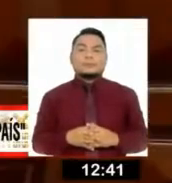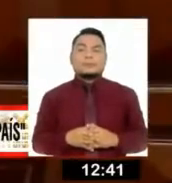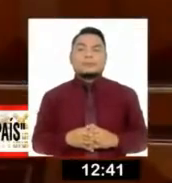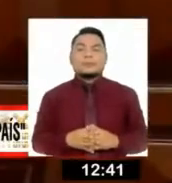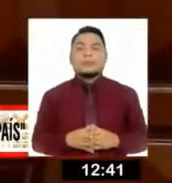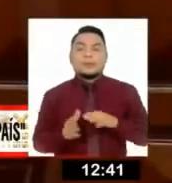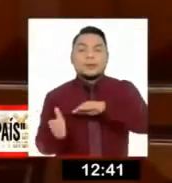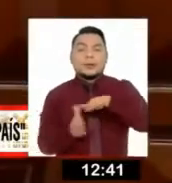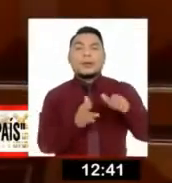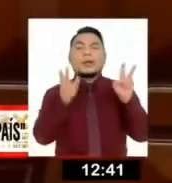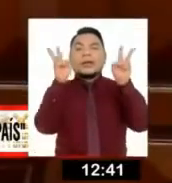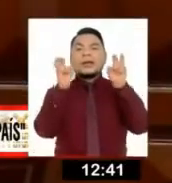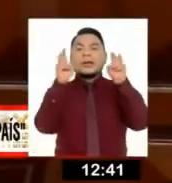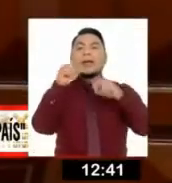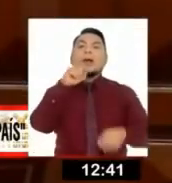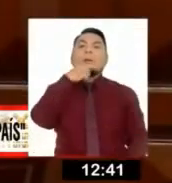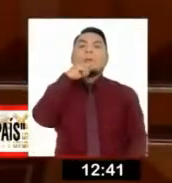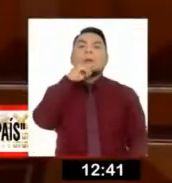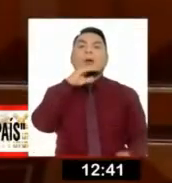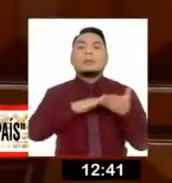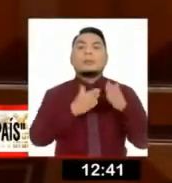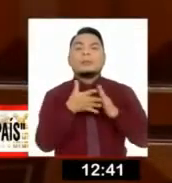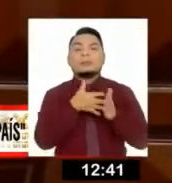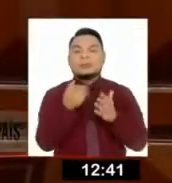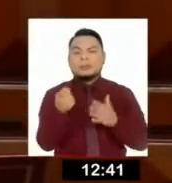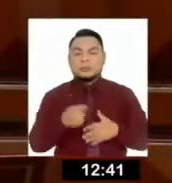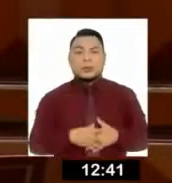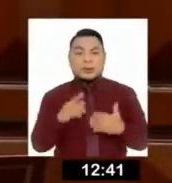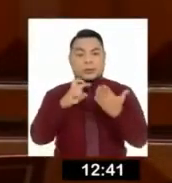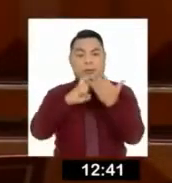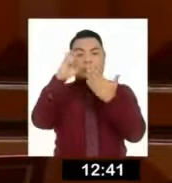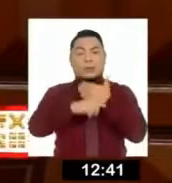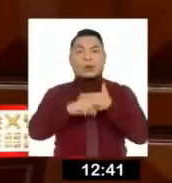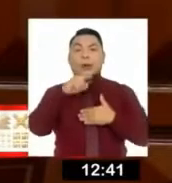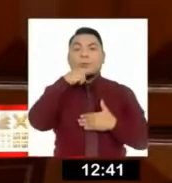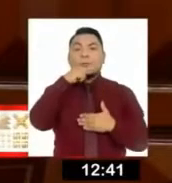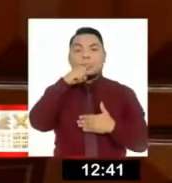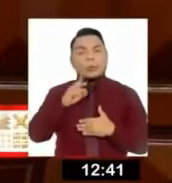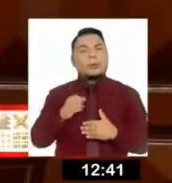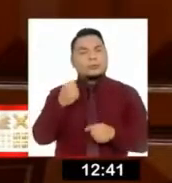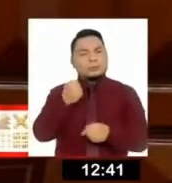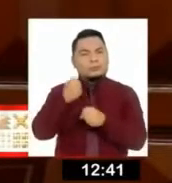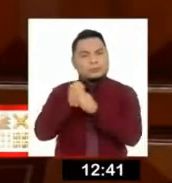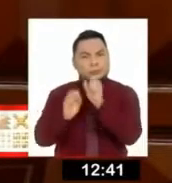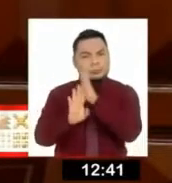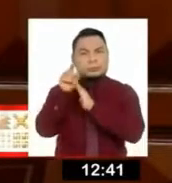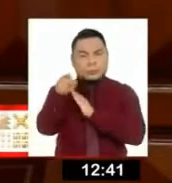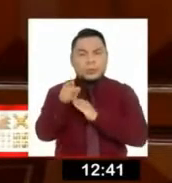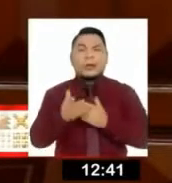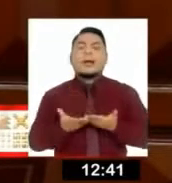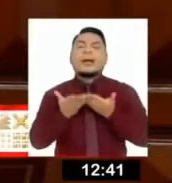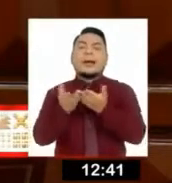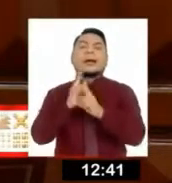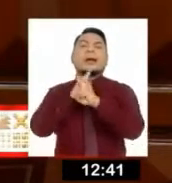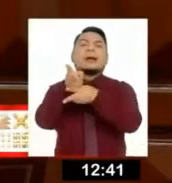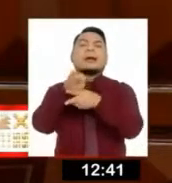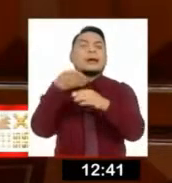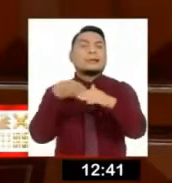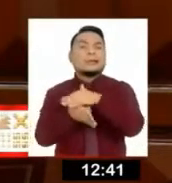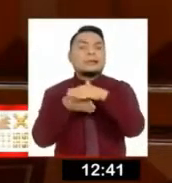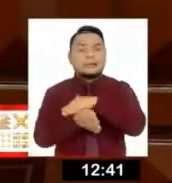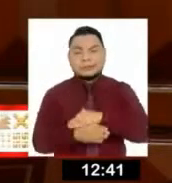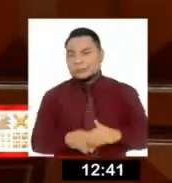Mujer y poblaciones vulnerables. Programa Nacional Mujer Emprendedora, que otorgue créditos accesibles